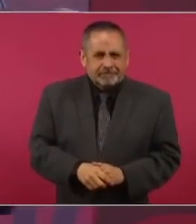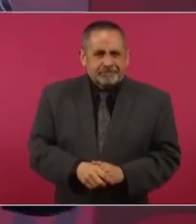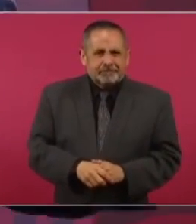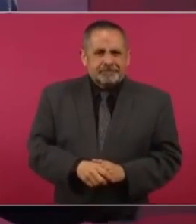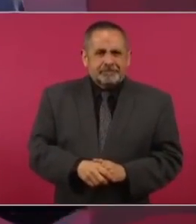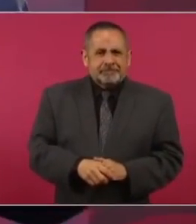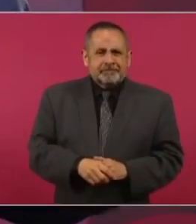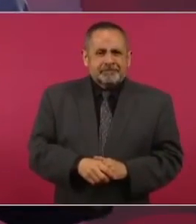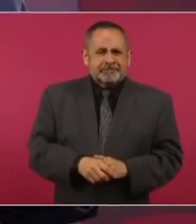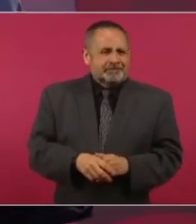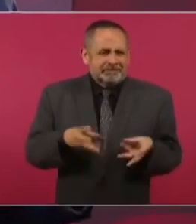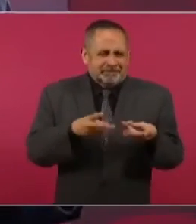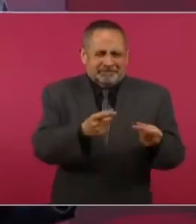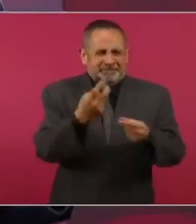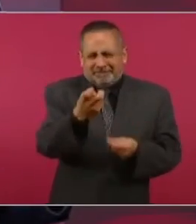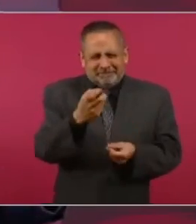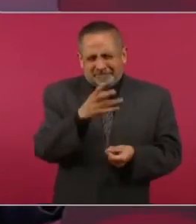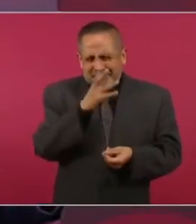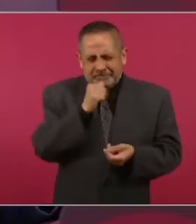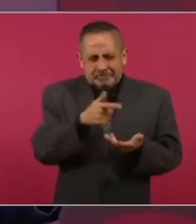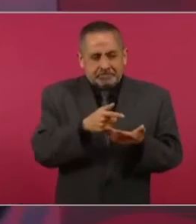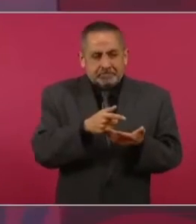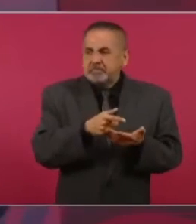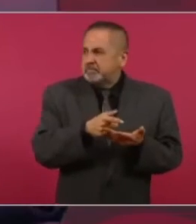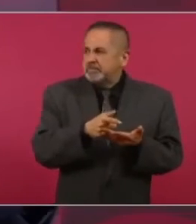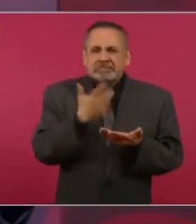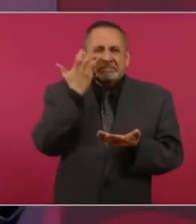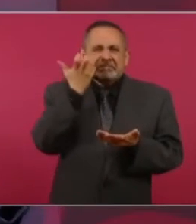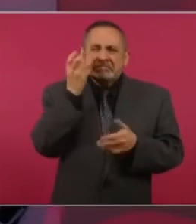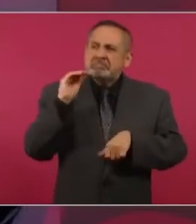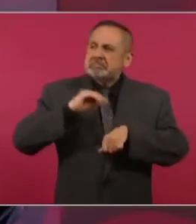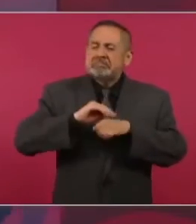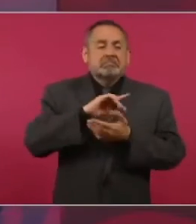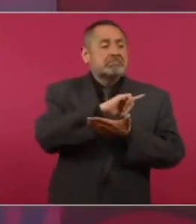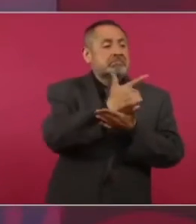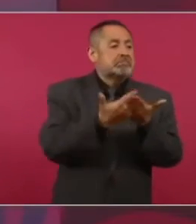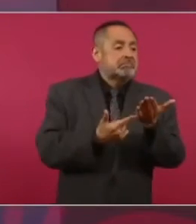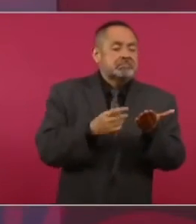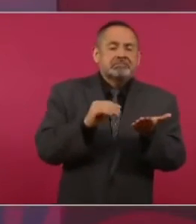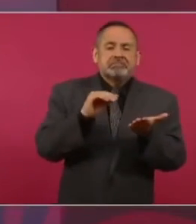no se gastaron eso, pues. O sea, 7 millones de pesos.